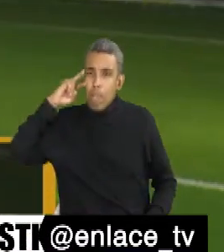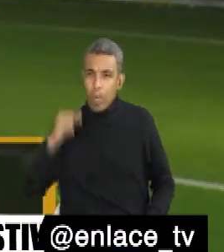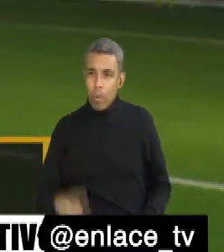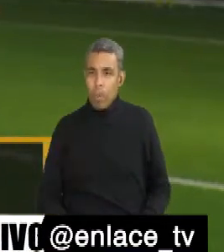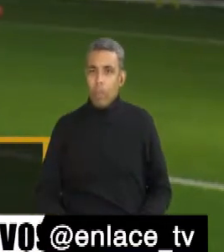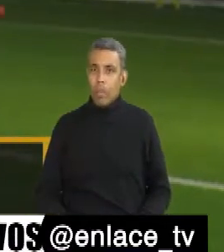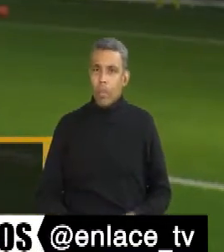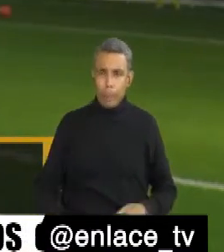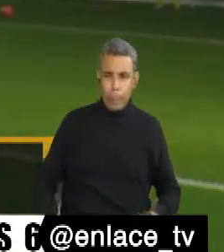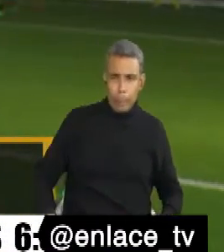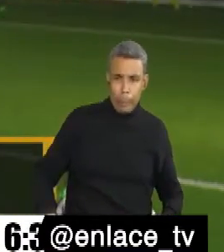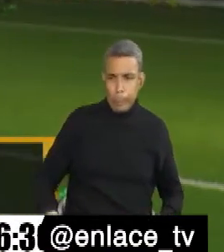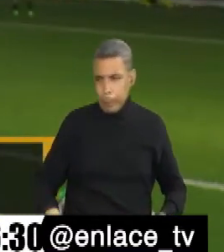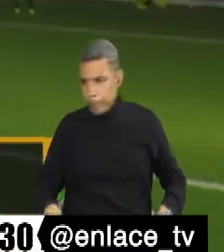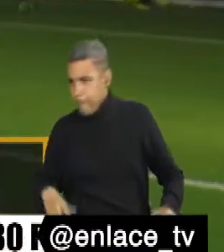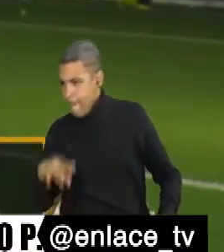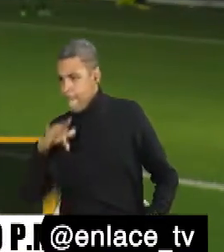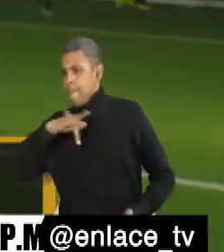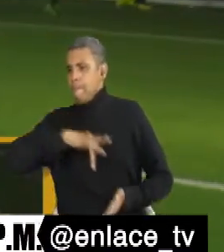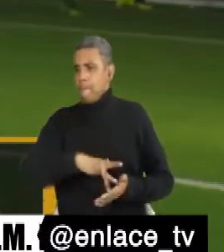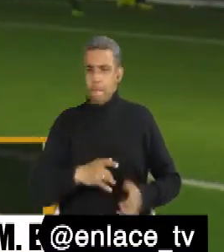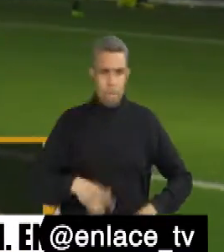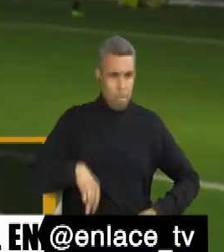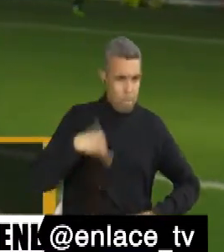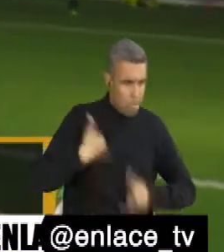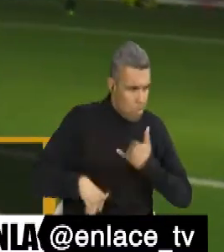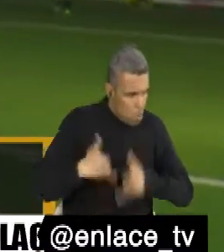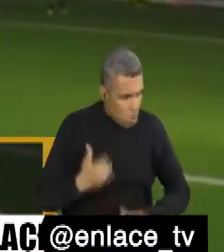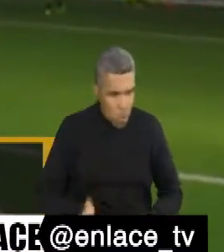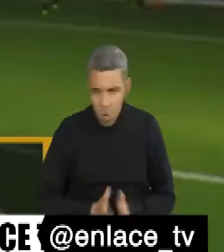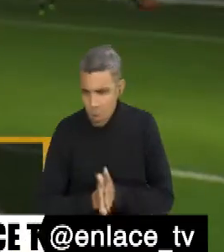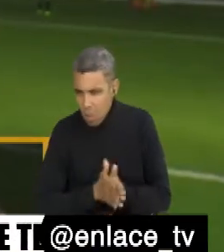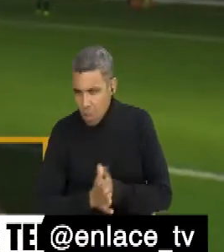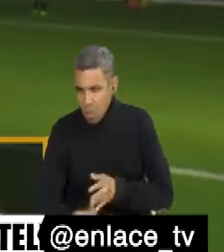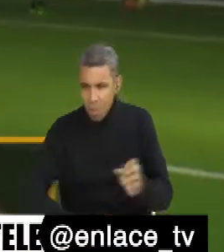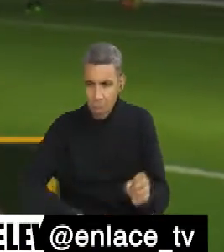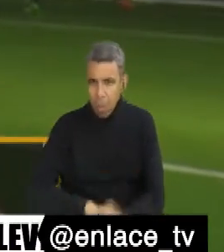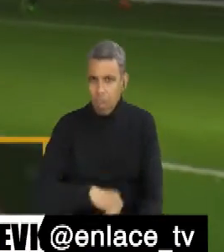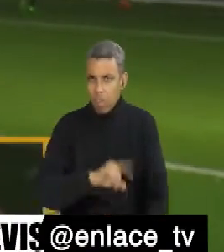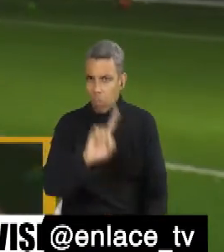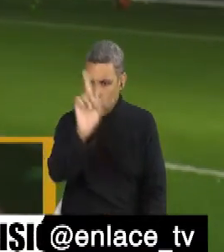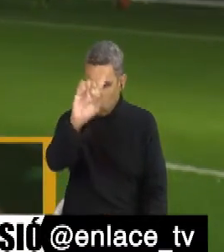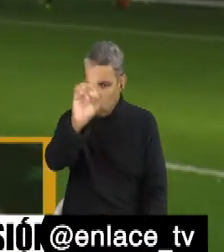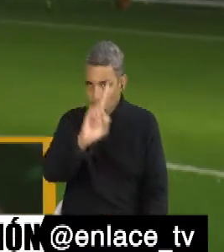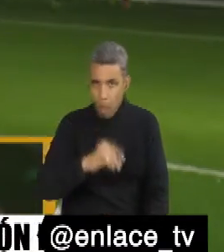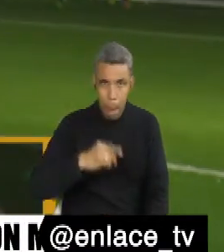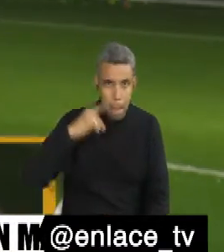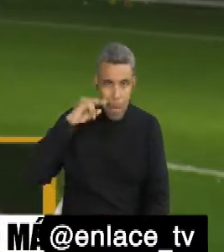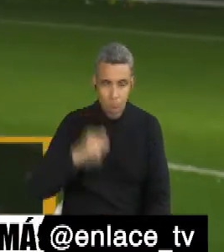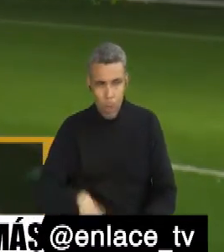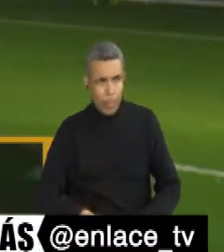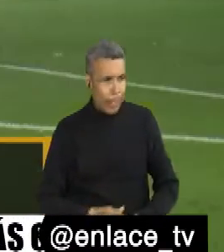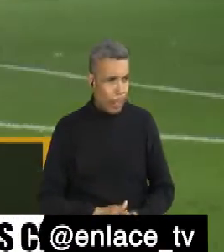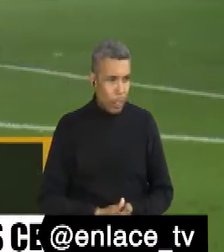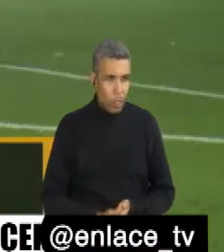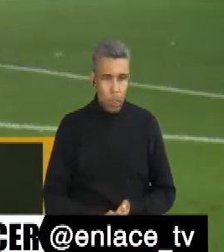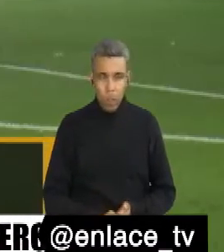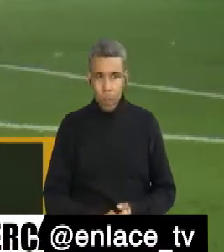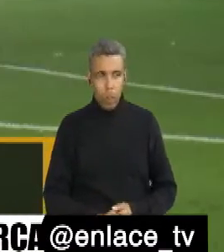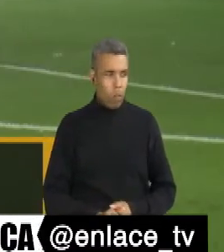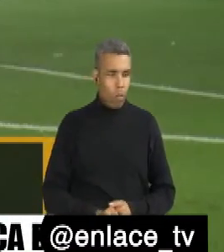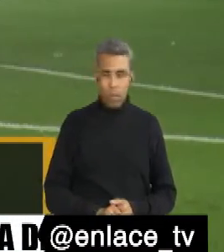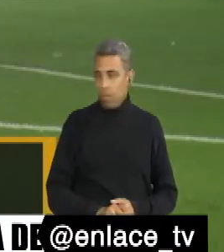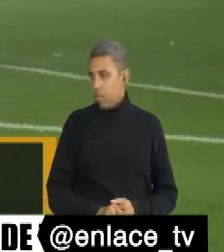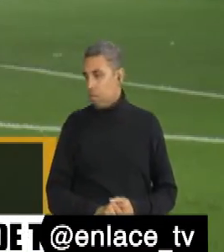vallas y se llevan los maletines de los jugadores. Aquí el negocio que está al frente fue robado, ¿qué día? Rompieron las tejas